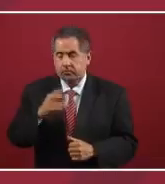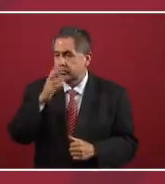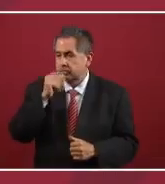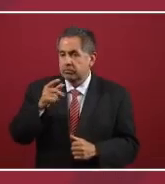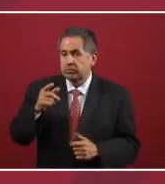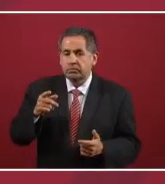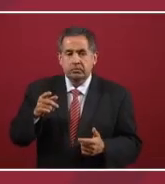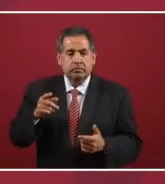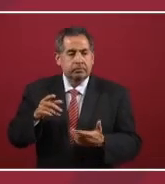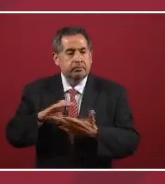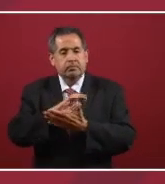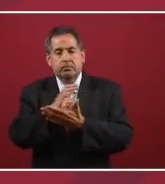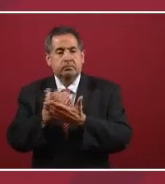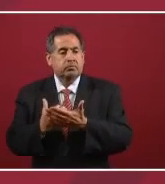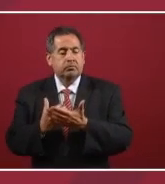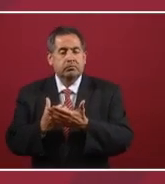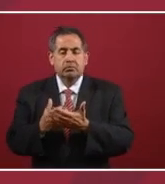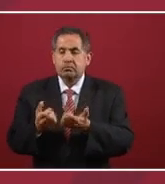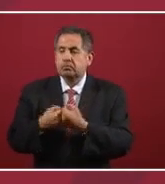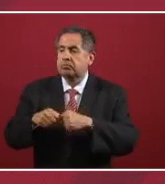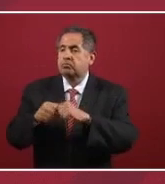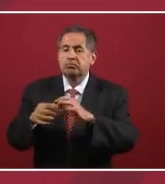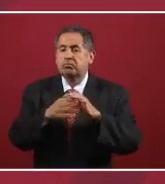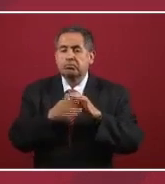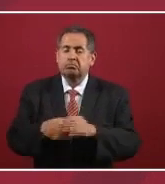un contrato colectivo.